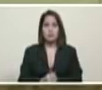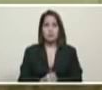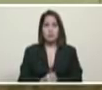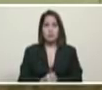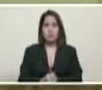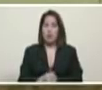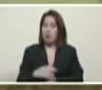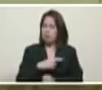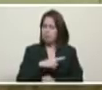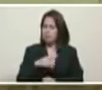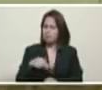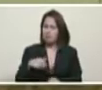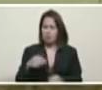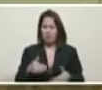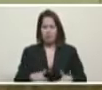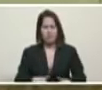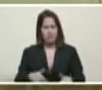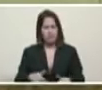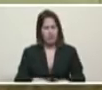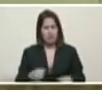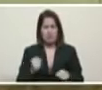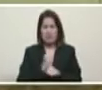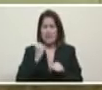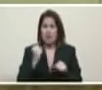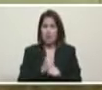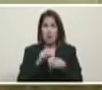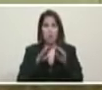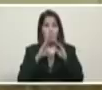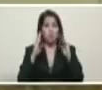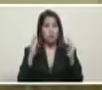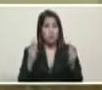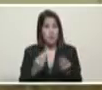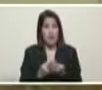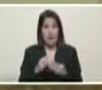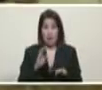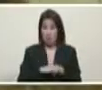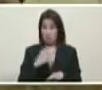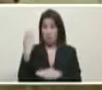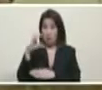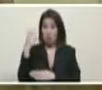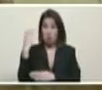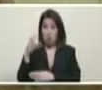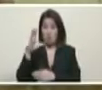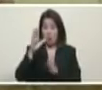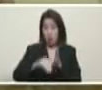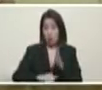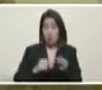mientras hacemos todo el esfuerzo continental, mundial, porque Colombia retome el camino de la paz,